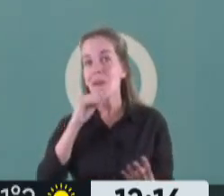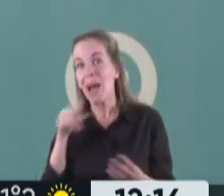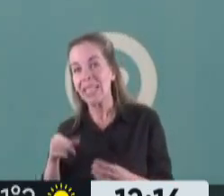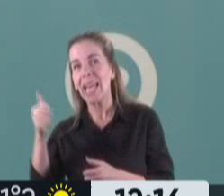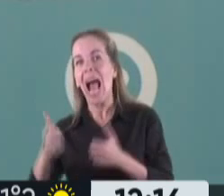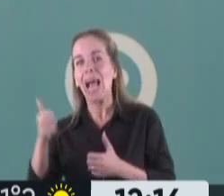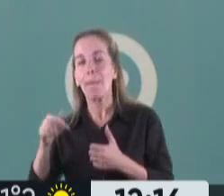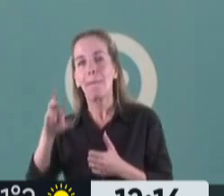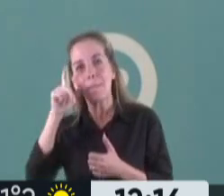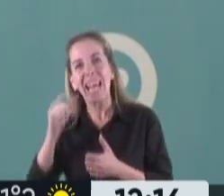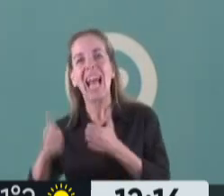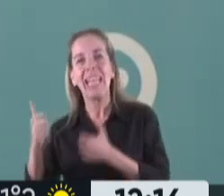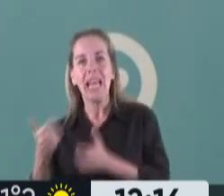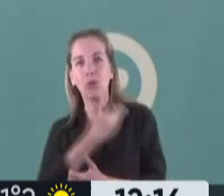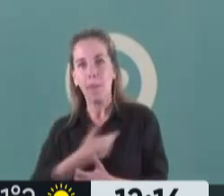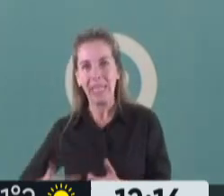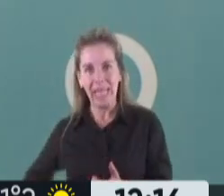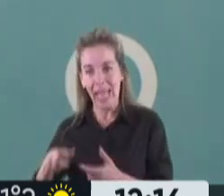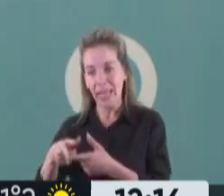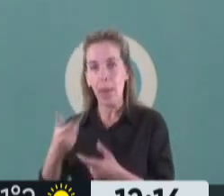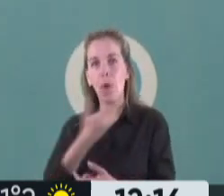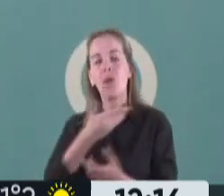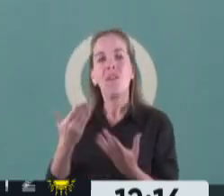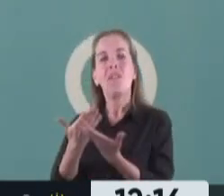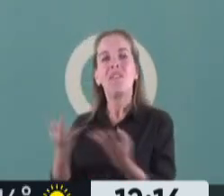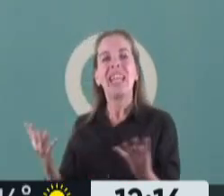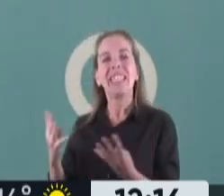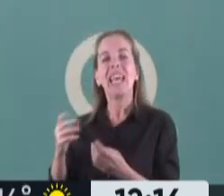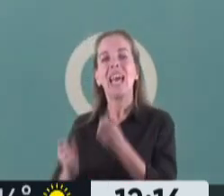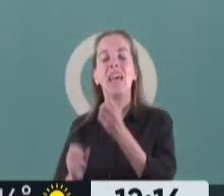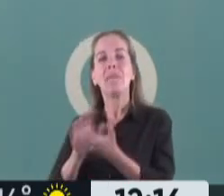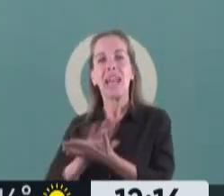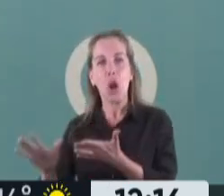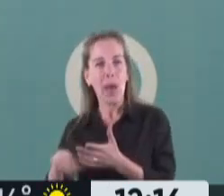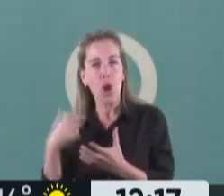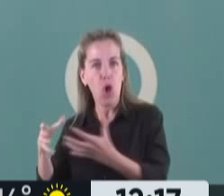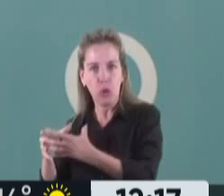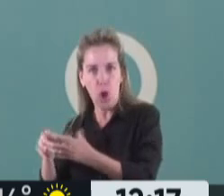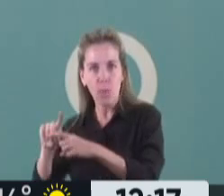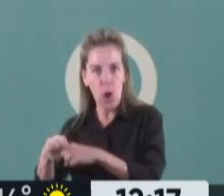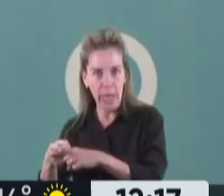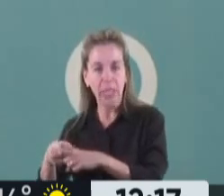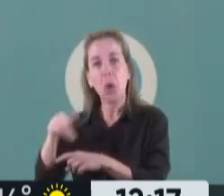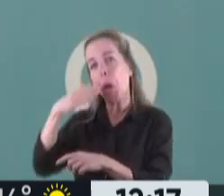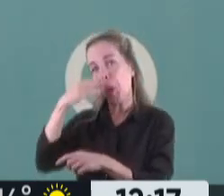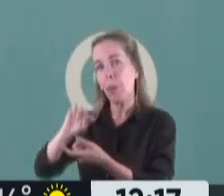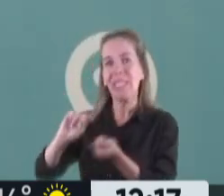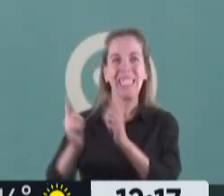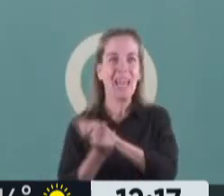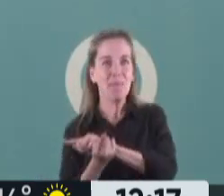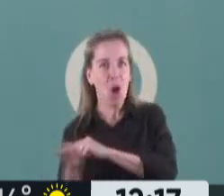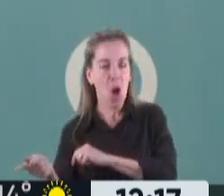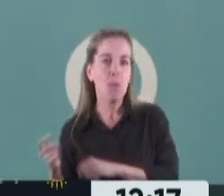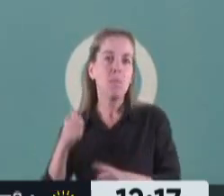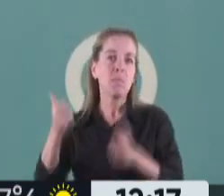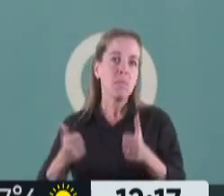a presidente por su Frente Renovador, por un espacio por afuera de lo que estábamos nosotros, y convergió resignando su precandidatura presidencial